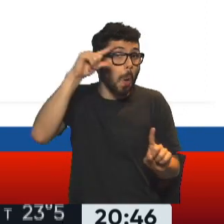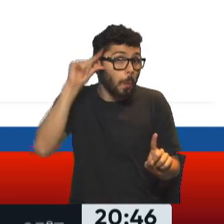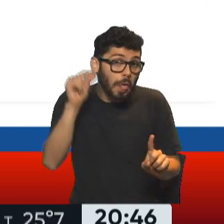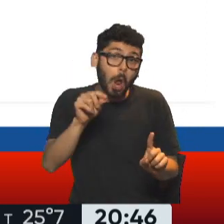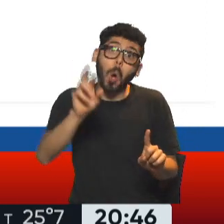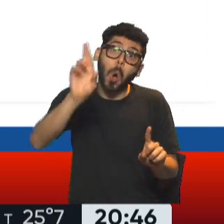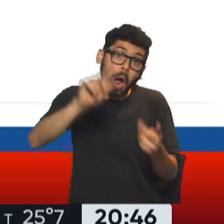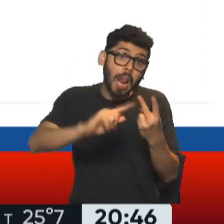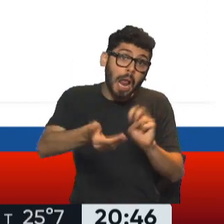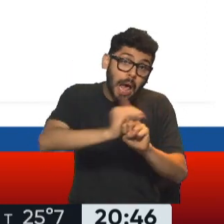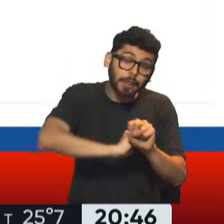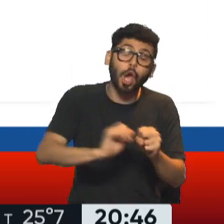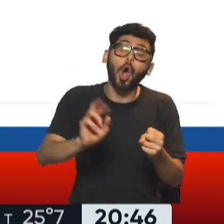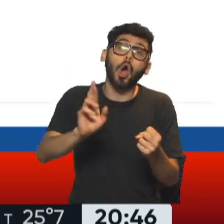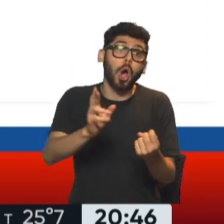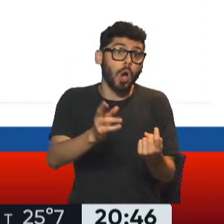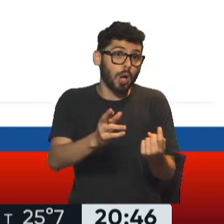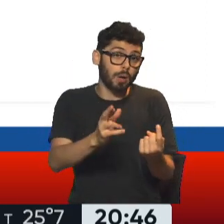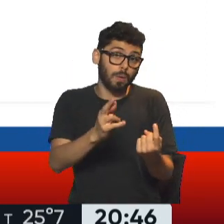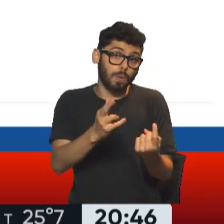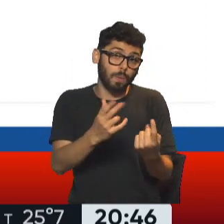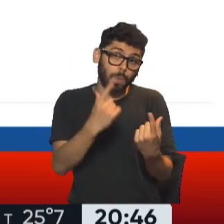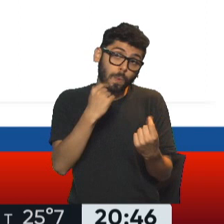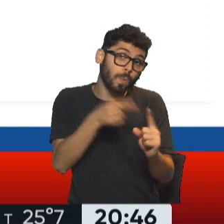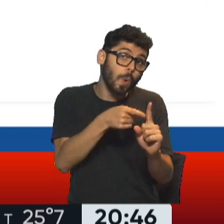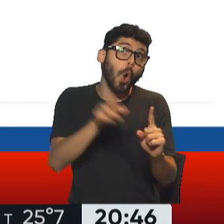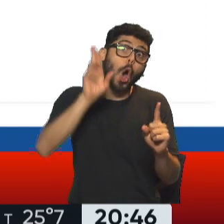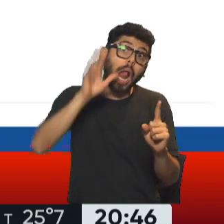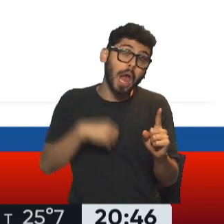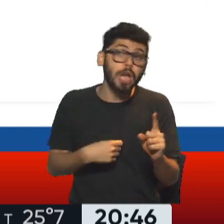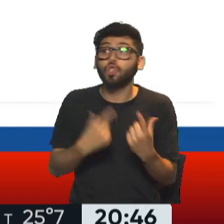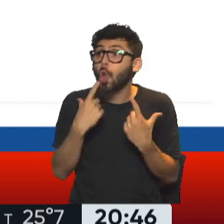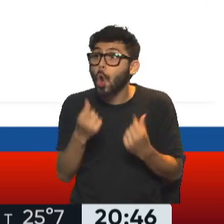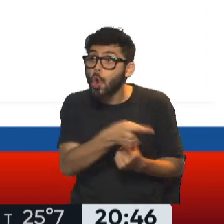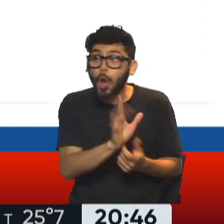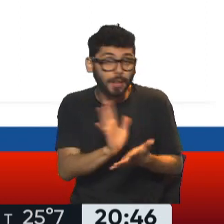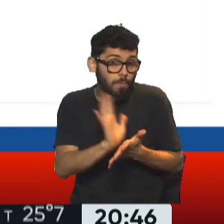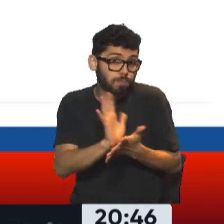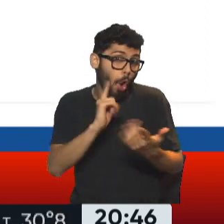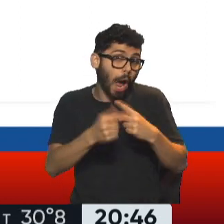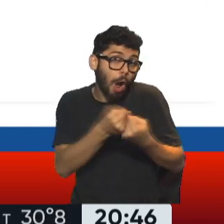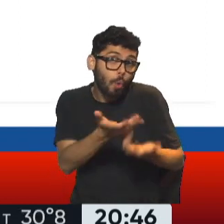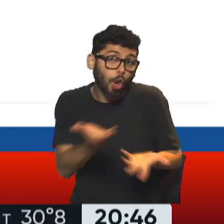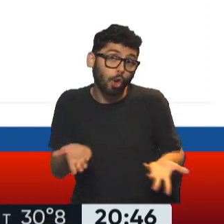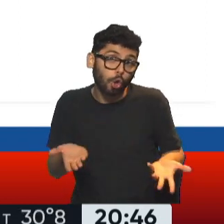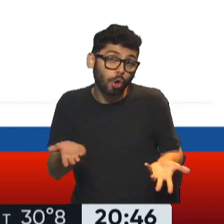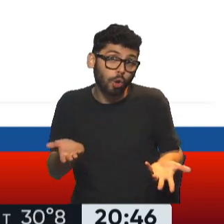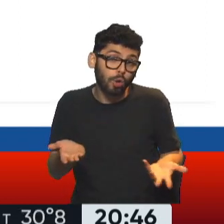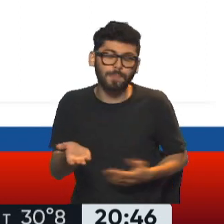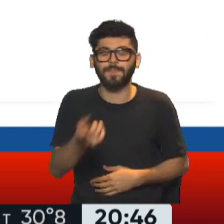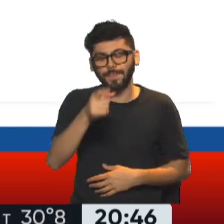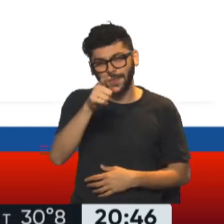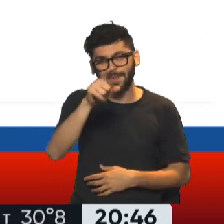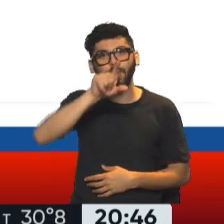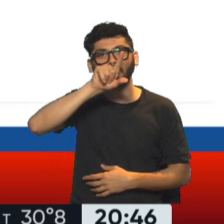haya salido Larreta a cuestionarlo. Ahí si está no salieron a cuestionarlo, significa que están de acuerdo. el tuit del propio